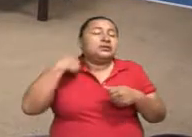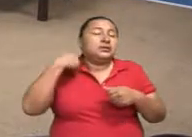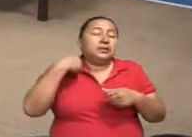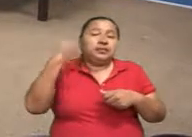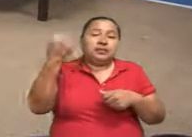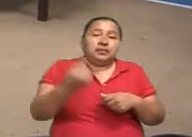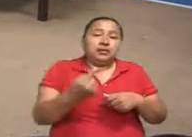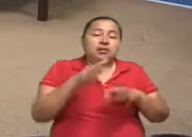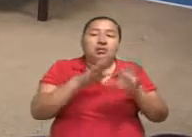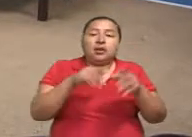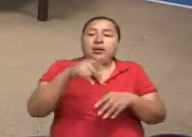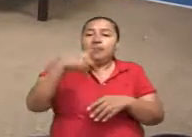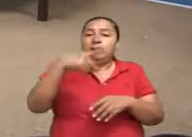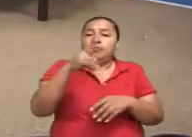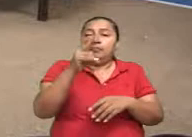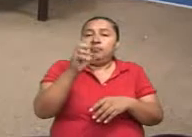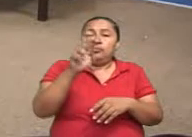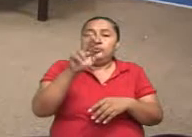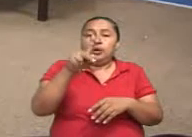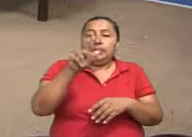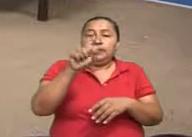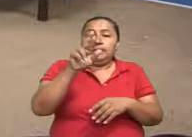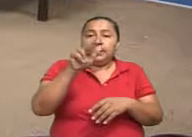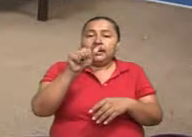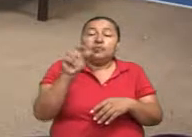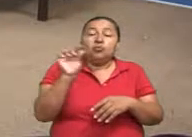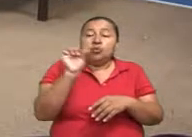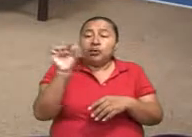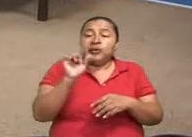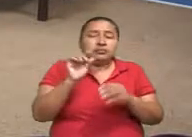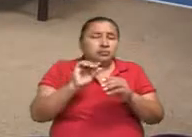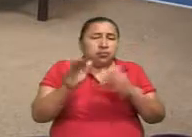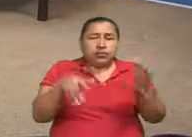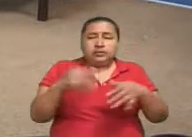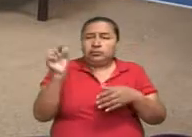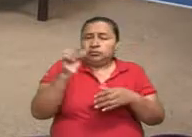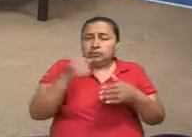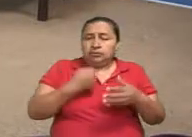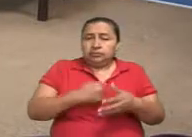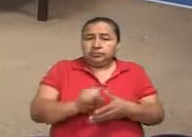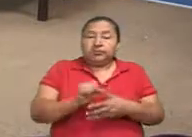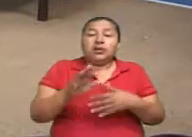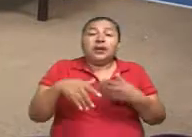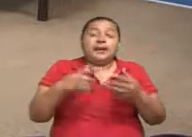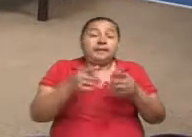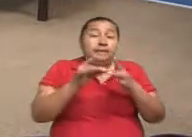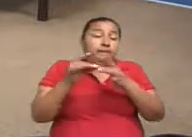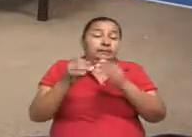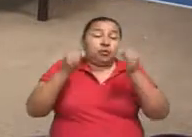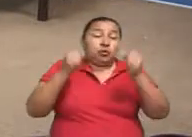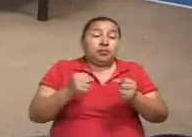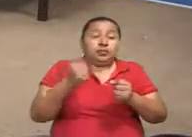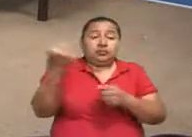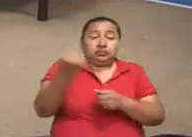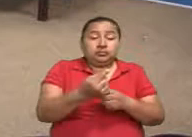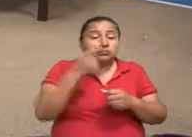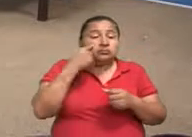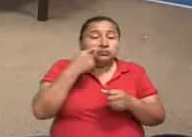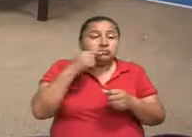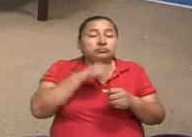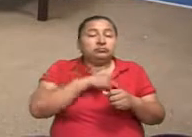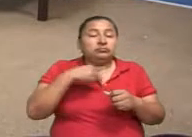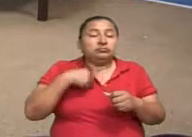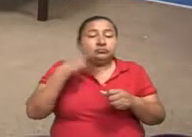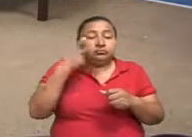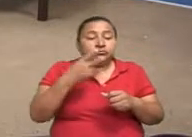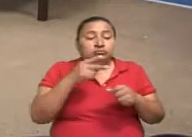mujeres puérperas. Las puérperas son las mujeres que acaban de tener su bebé. Esencialmente los varoncitos. Entonces nosotros les hacemos